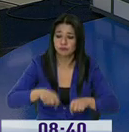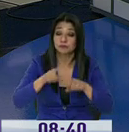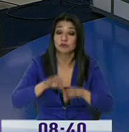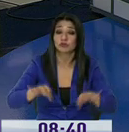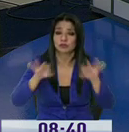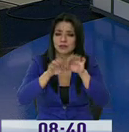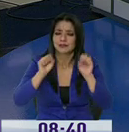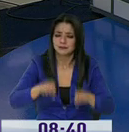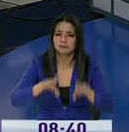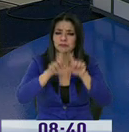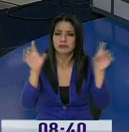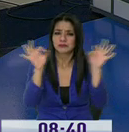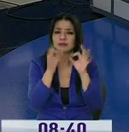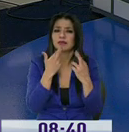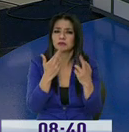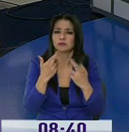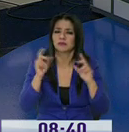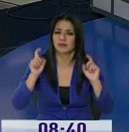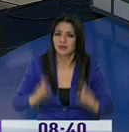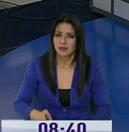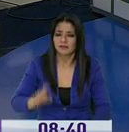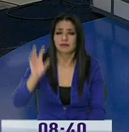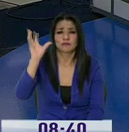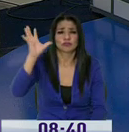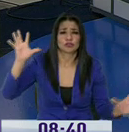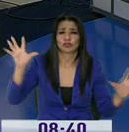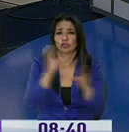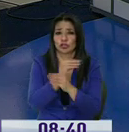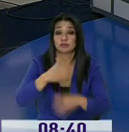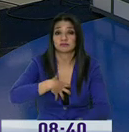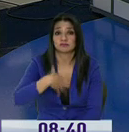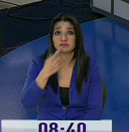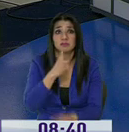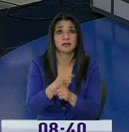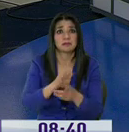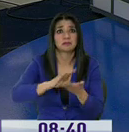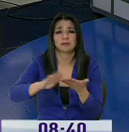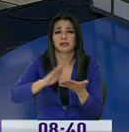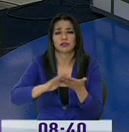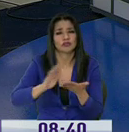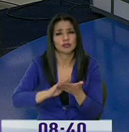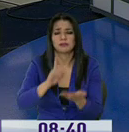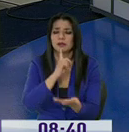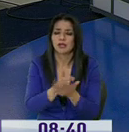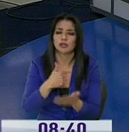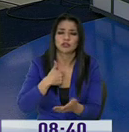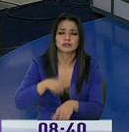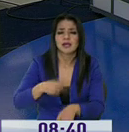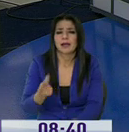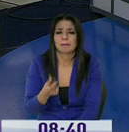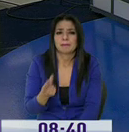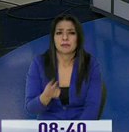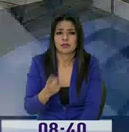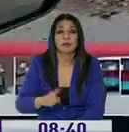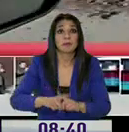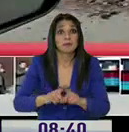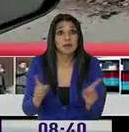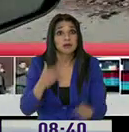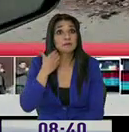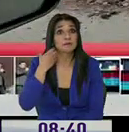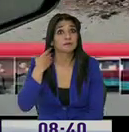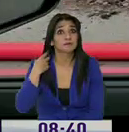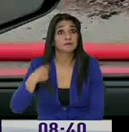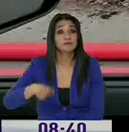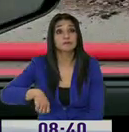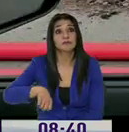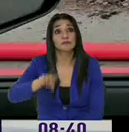sea, ¿saben qué? Hay que cambiar las luminarias de Quito. Ya nos hemos quejado un montón. Pema Jaime, querida, perdóname, yo sé que estás apurada, pero esto es en la Ulloa. Vean